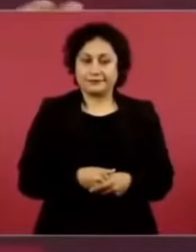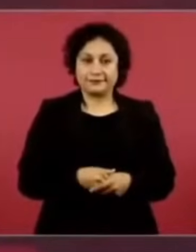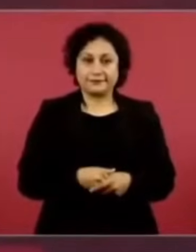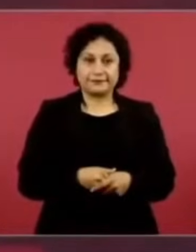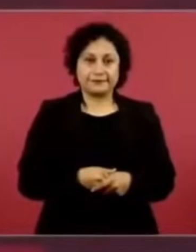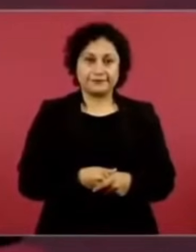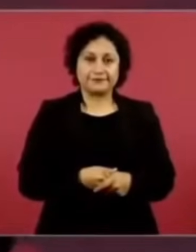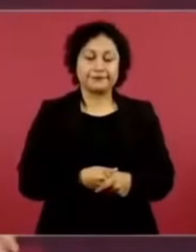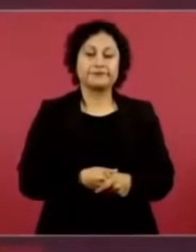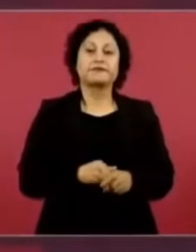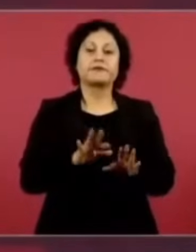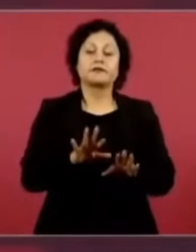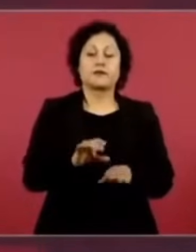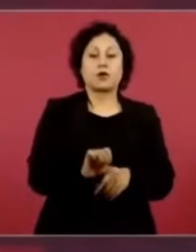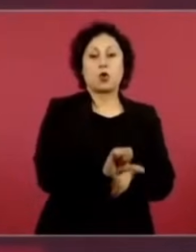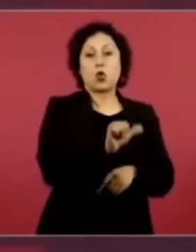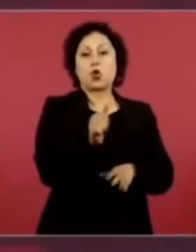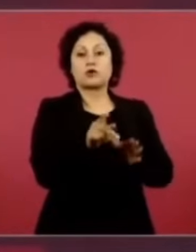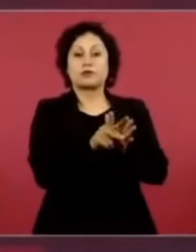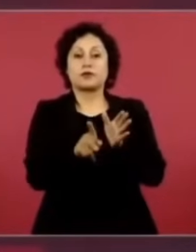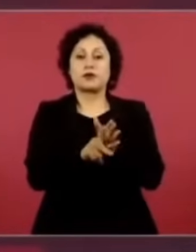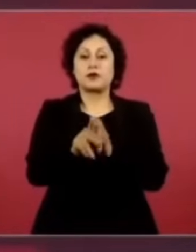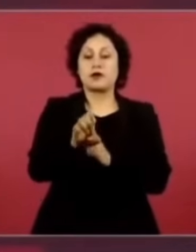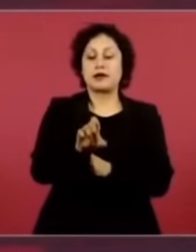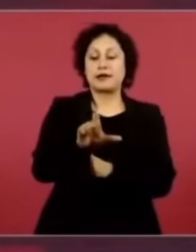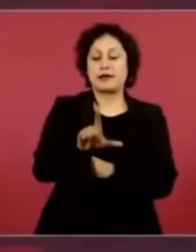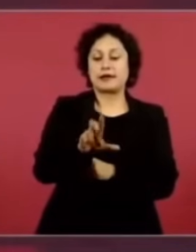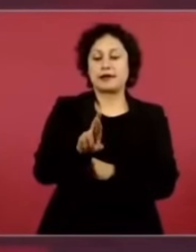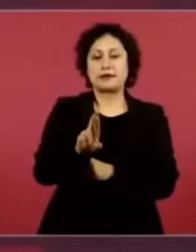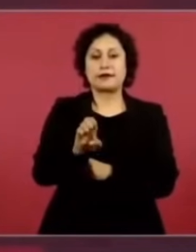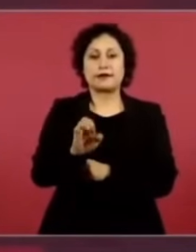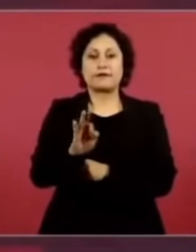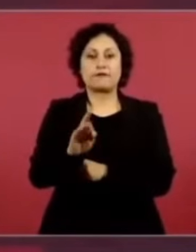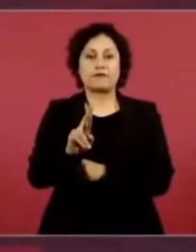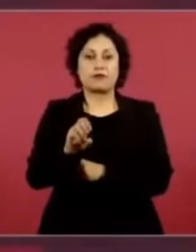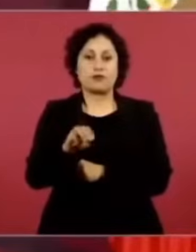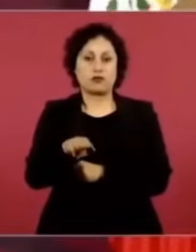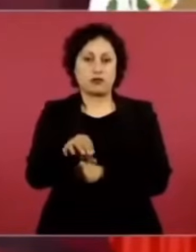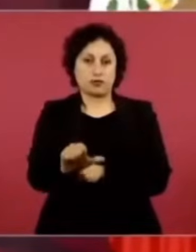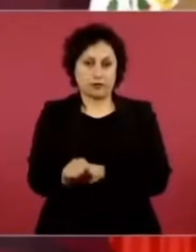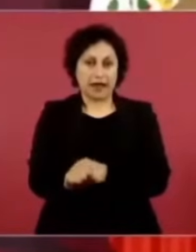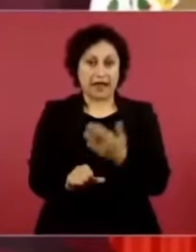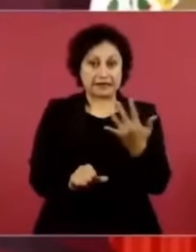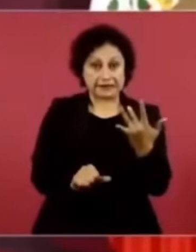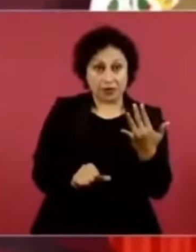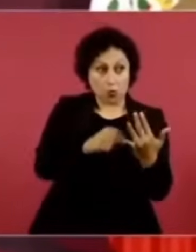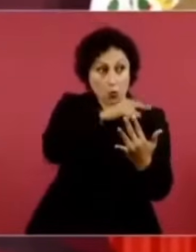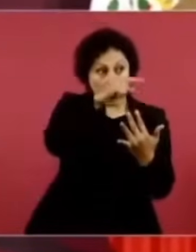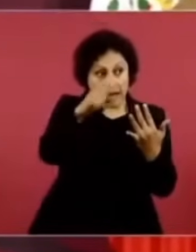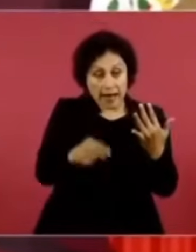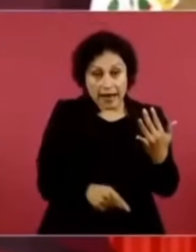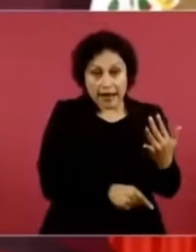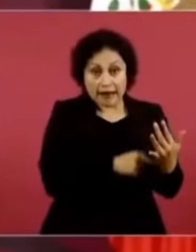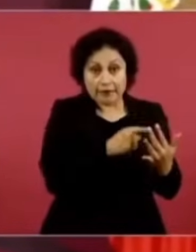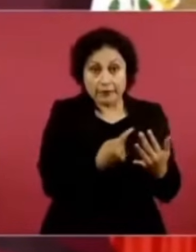en el Reforma, de 50, pues ahí sí no hay ninguno.